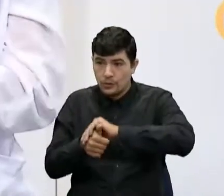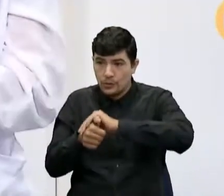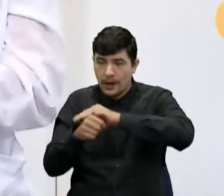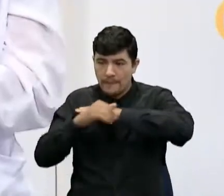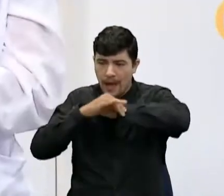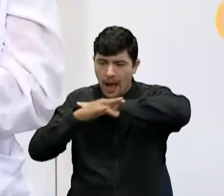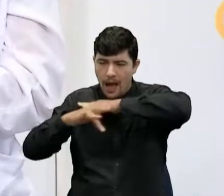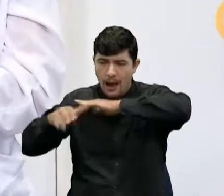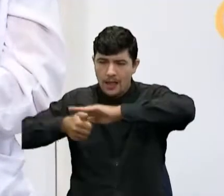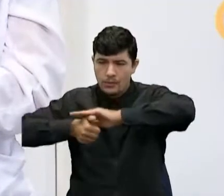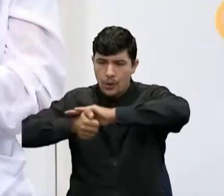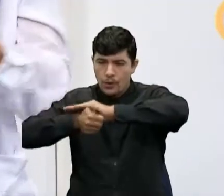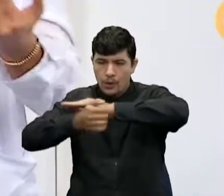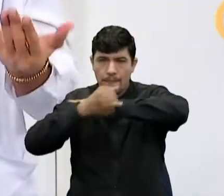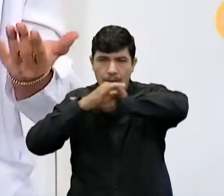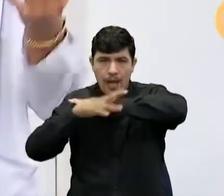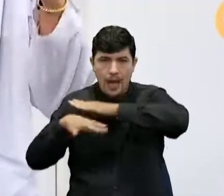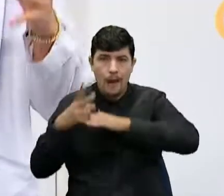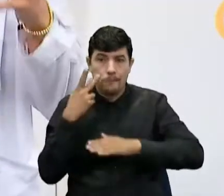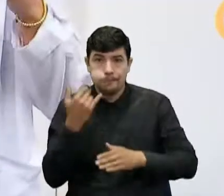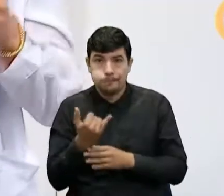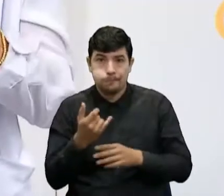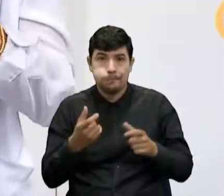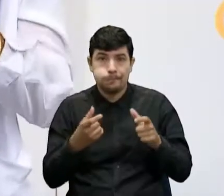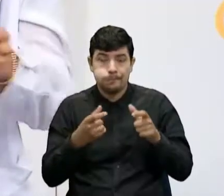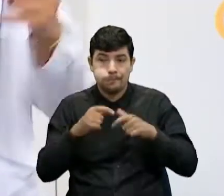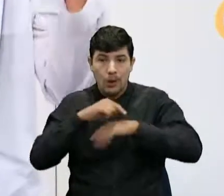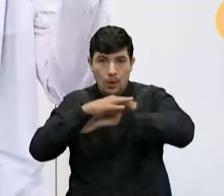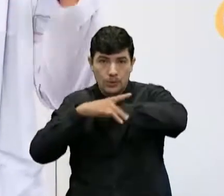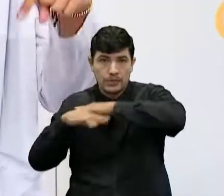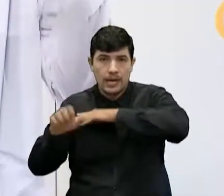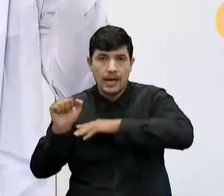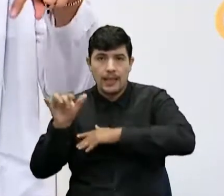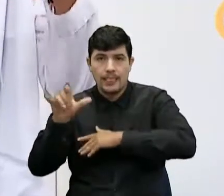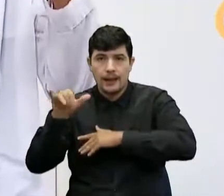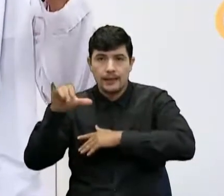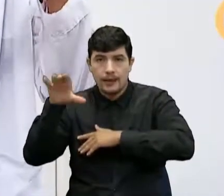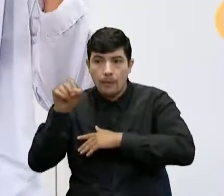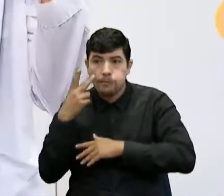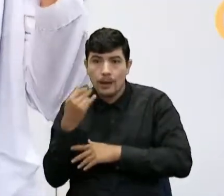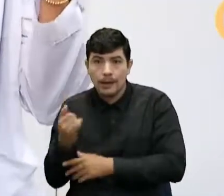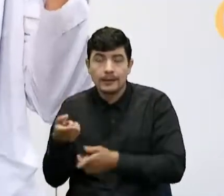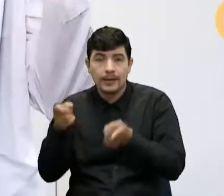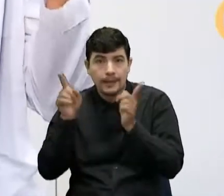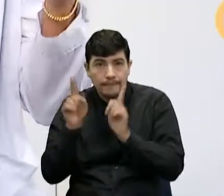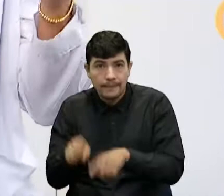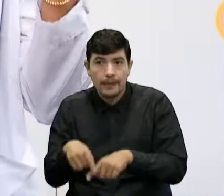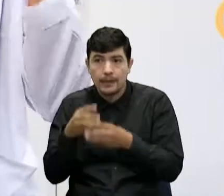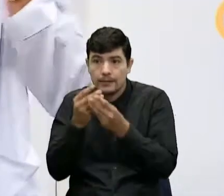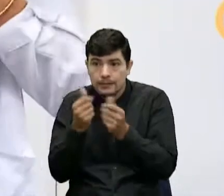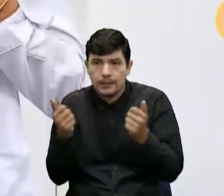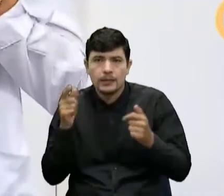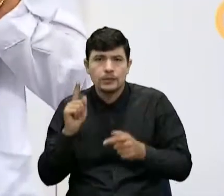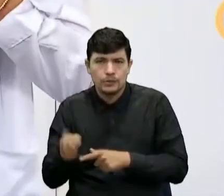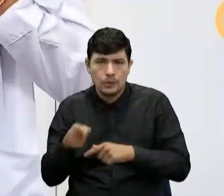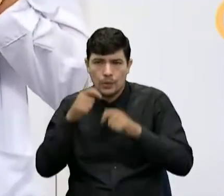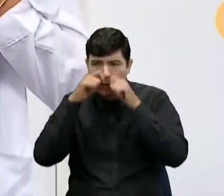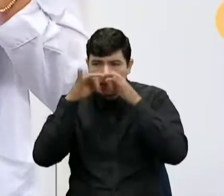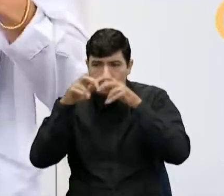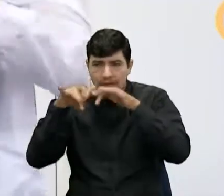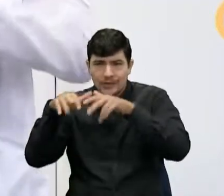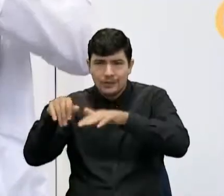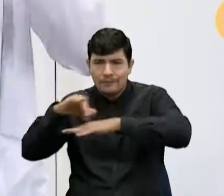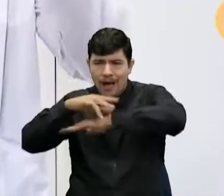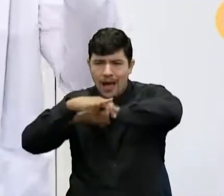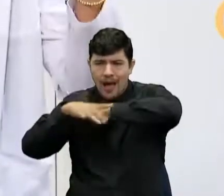La tortuga marina Que se representa Pues que está En el océano Atlántico También está En vía de extinción Por la contaminación De nosotros Los